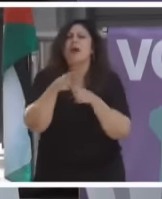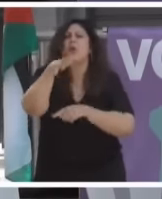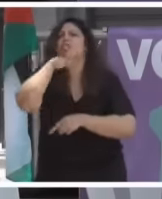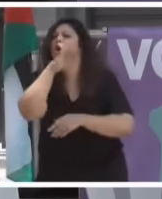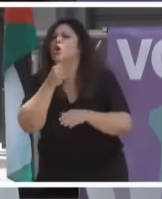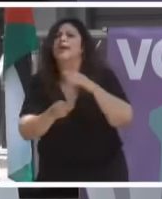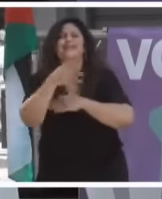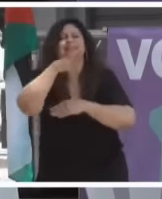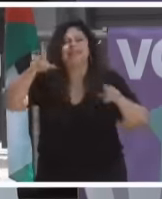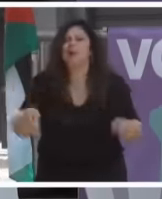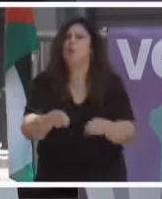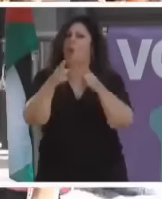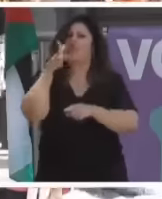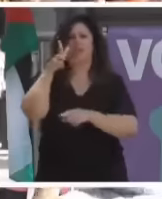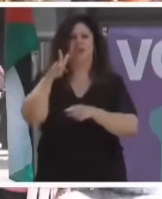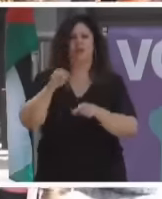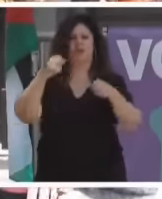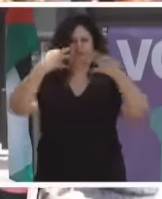vengan.